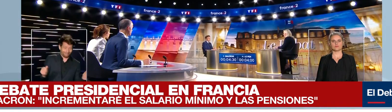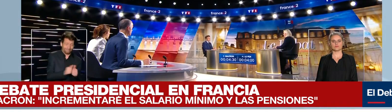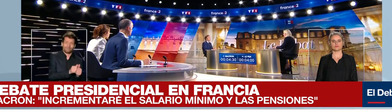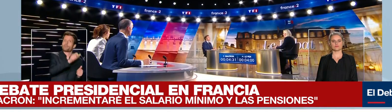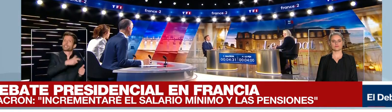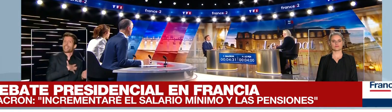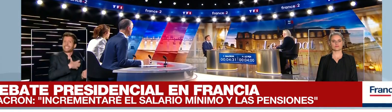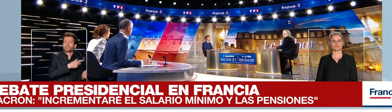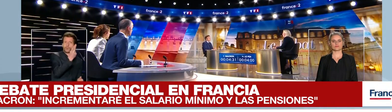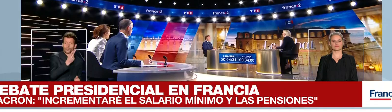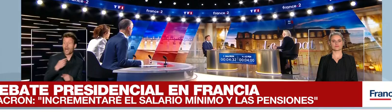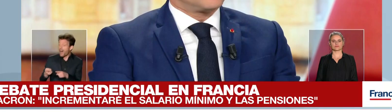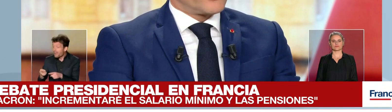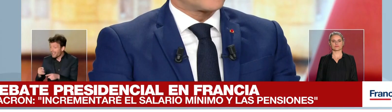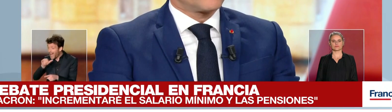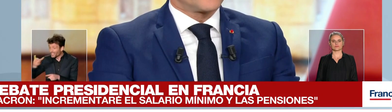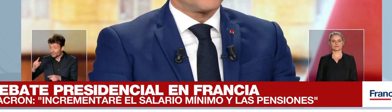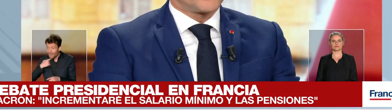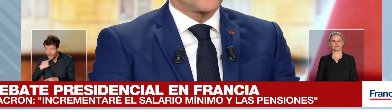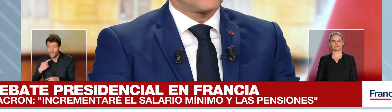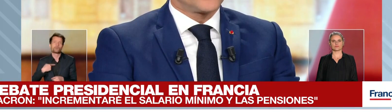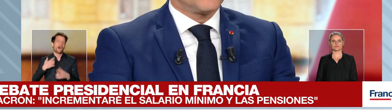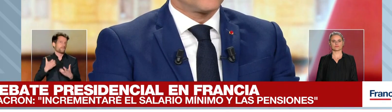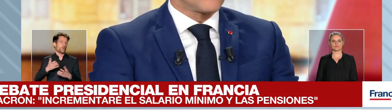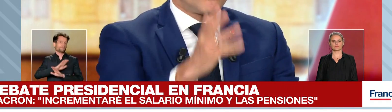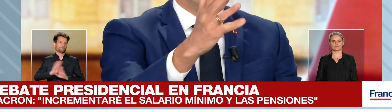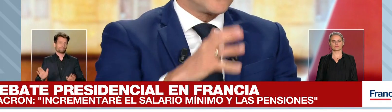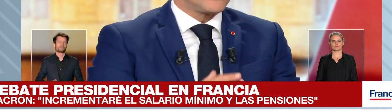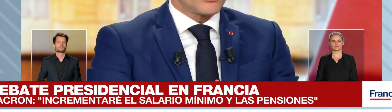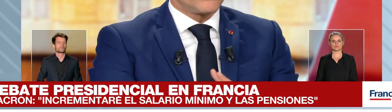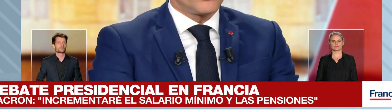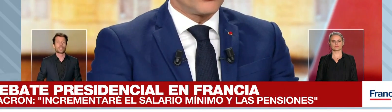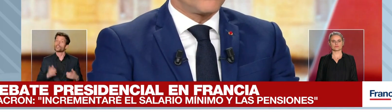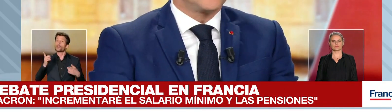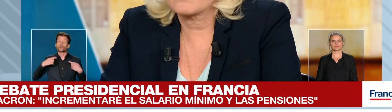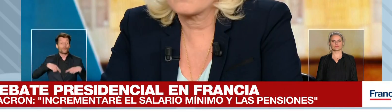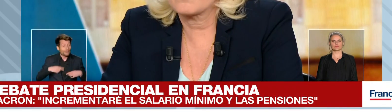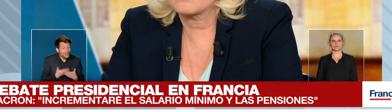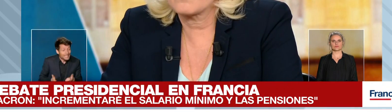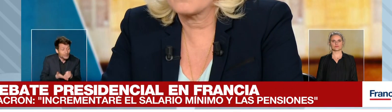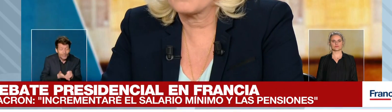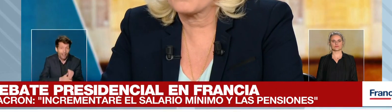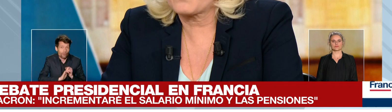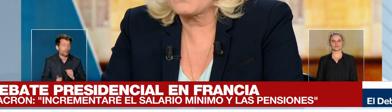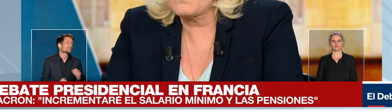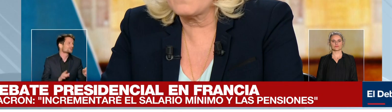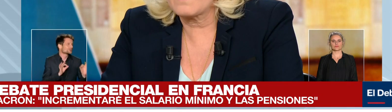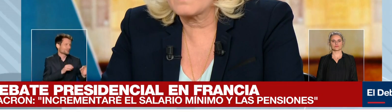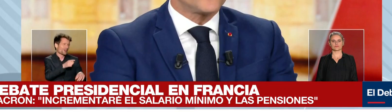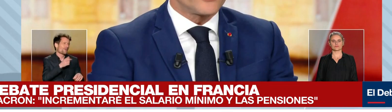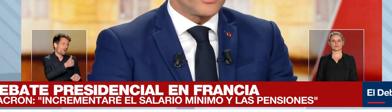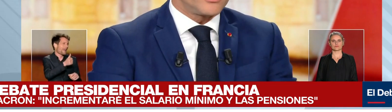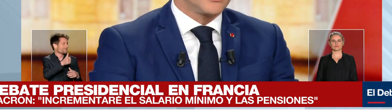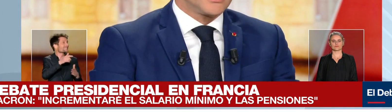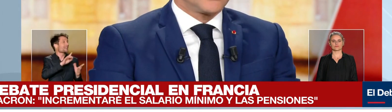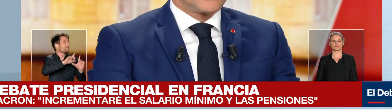con una persona que tiene más dinero, lo pierde. Es cierto que el gobierno no apoyó esta medida y usted también no estuvo ahí en el momento del